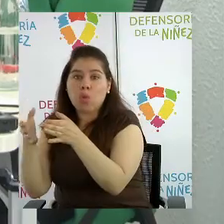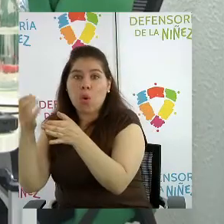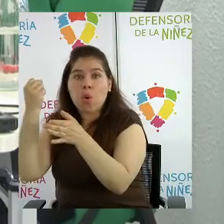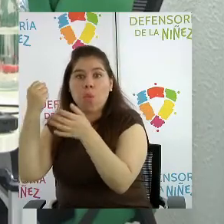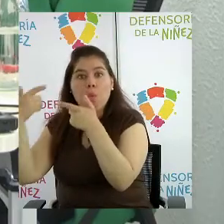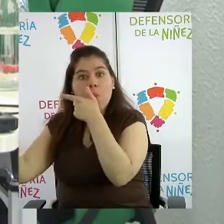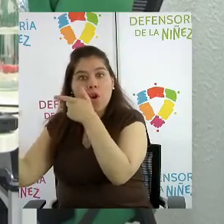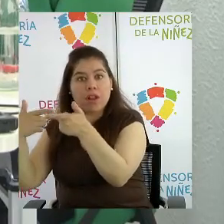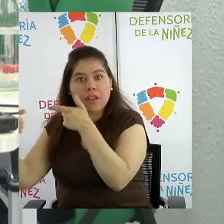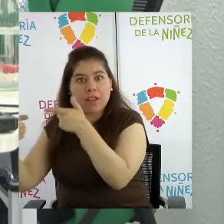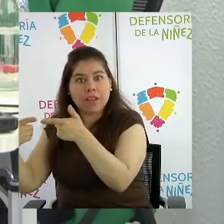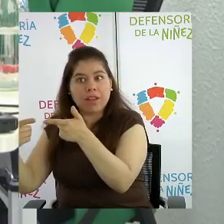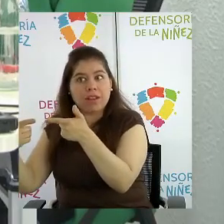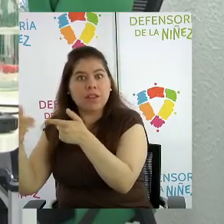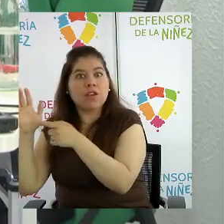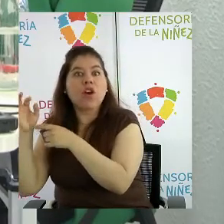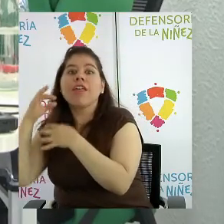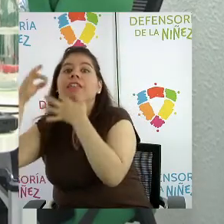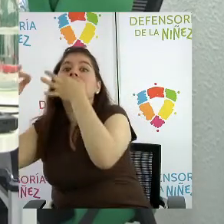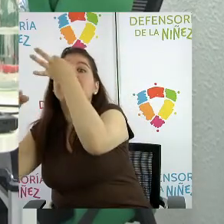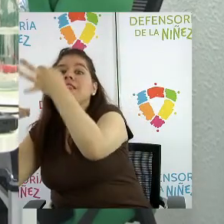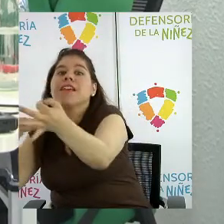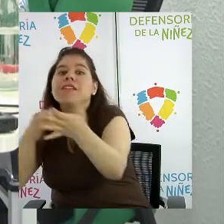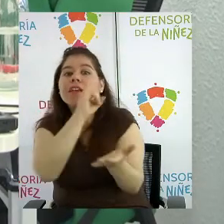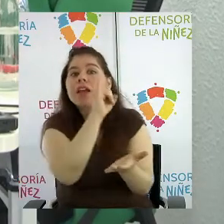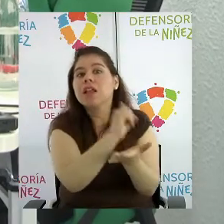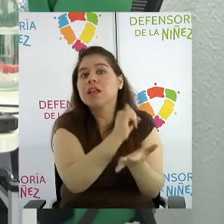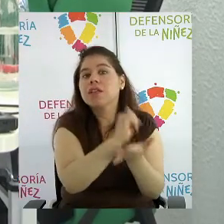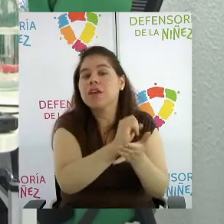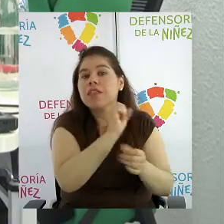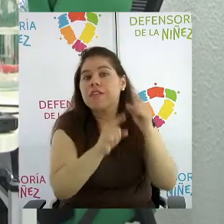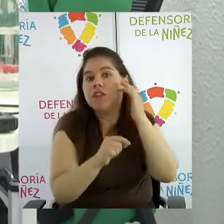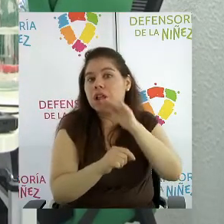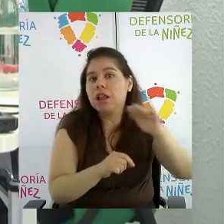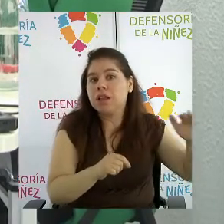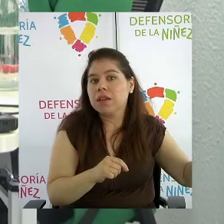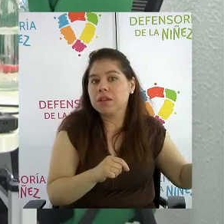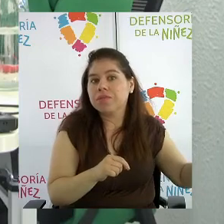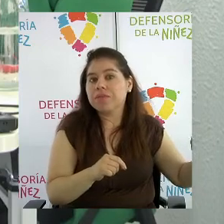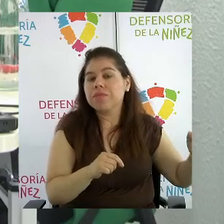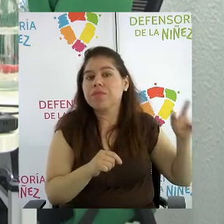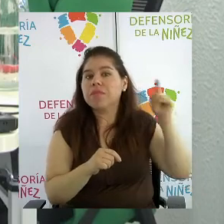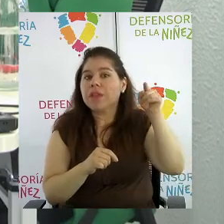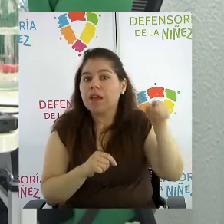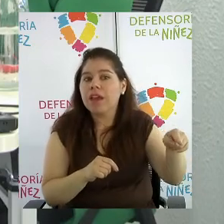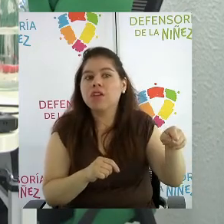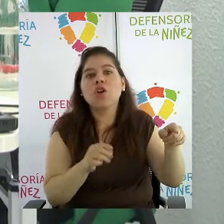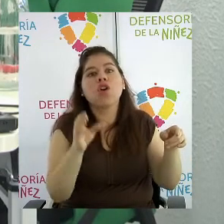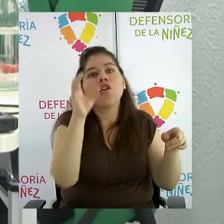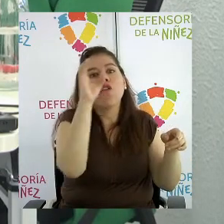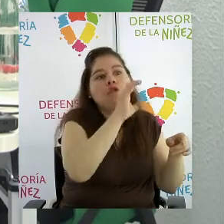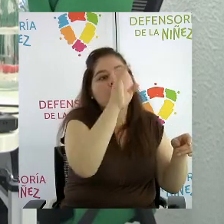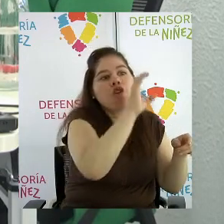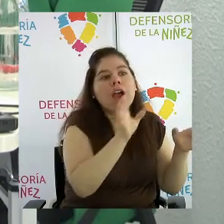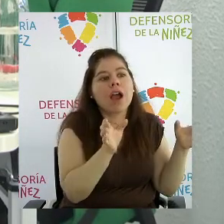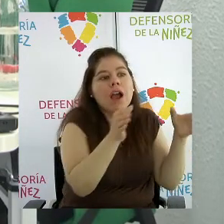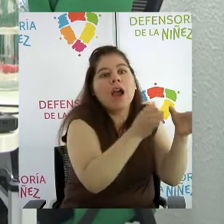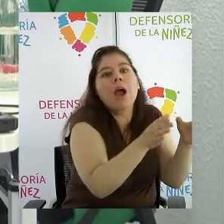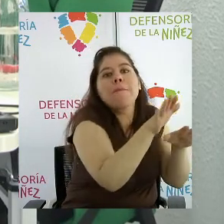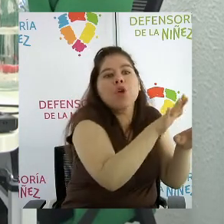hacer ver que la Defensoría tiene una posición o una búsqueda de protección de determinados niños.